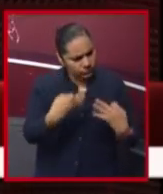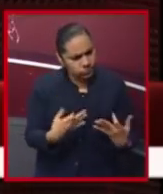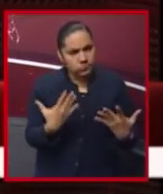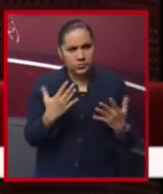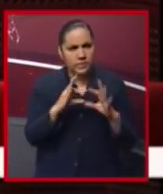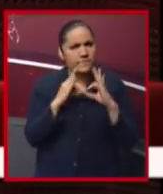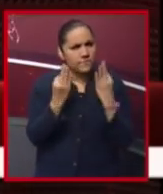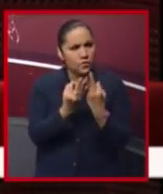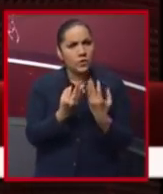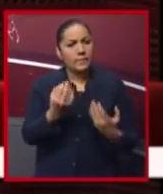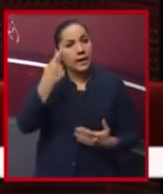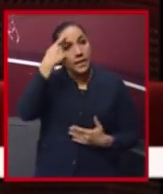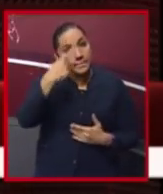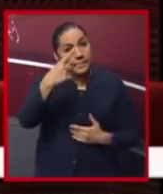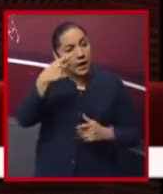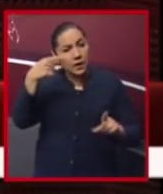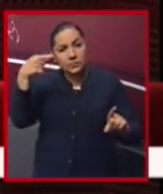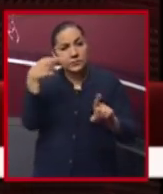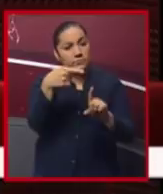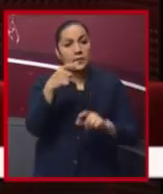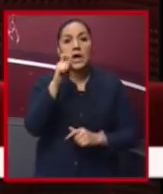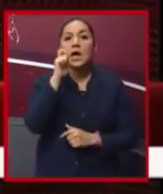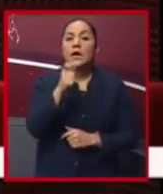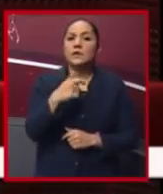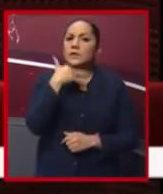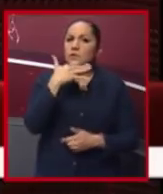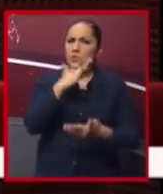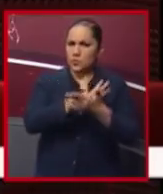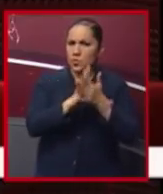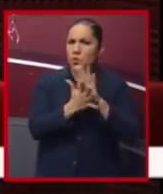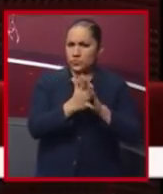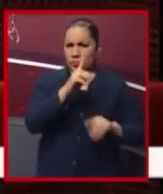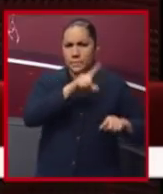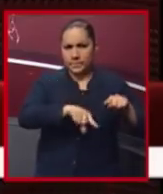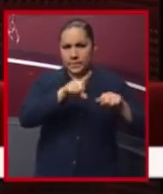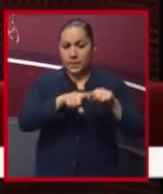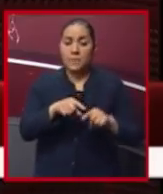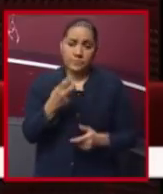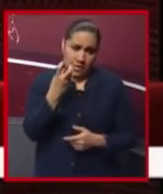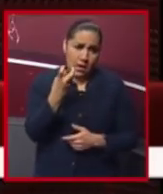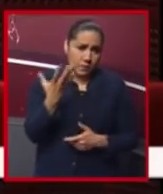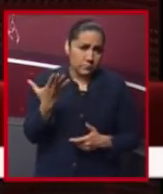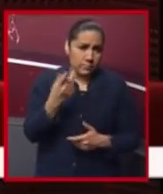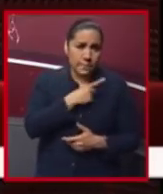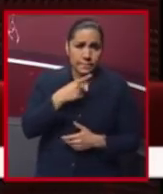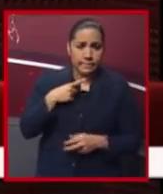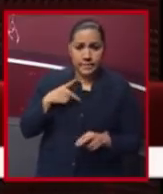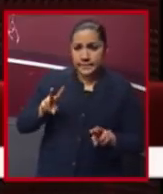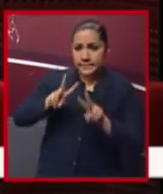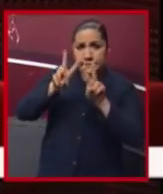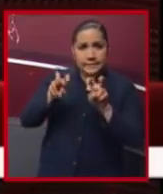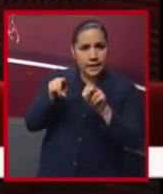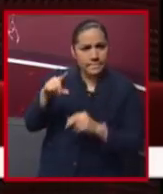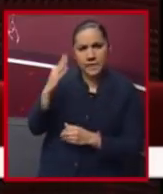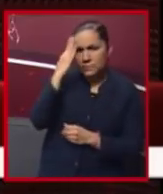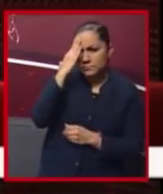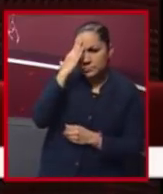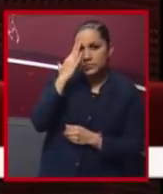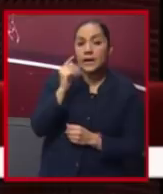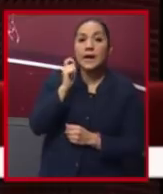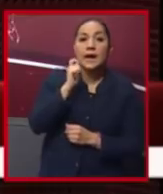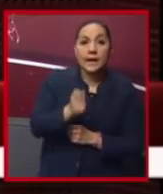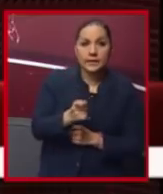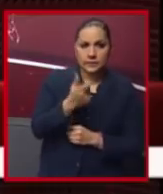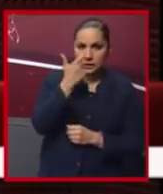corrupción, pone en el centro la austeridad republicana. Una nueva moral pública que